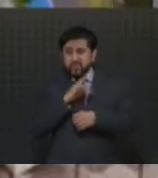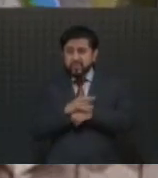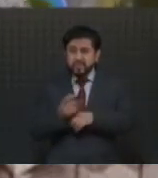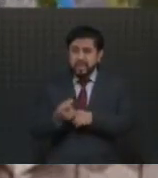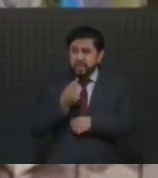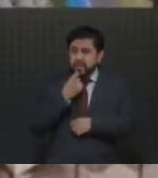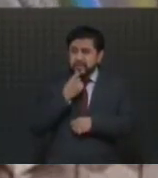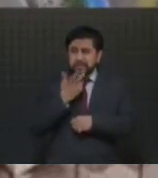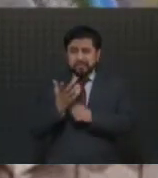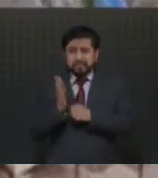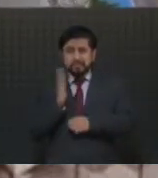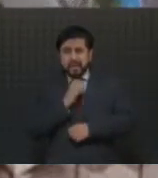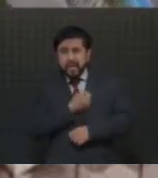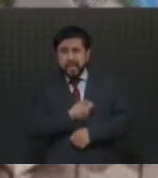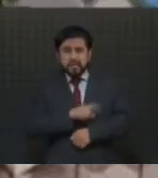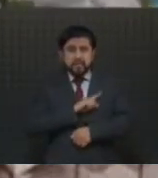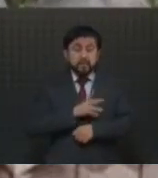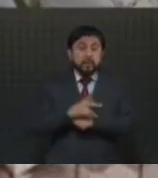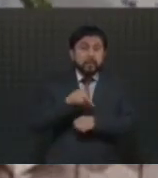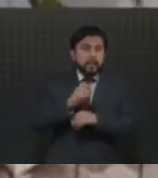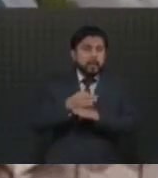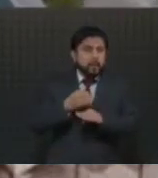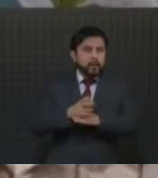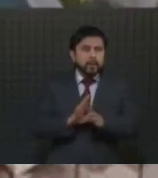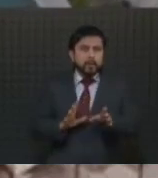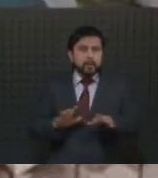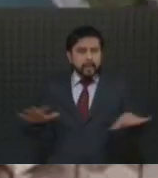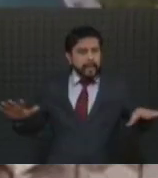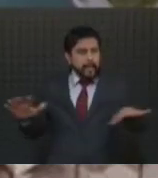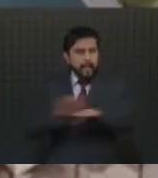ahora está súper mejor, ¿no? Ahora estamos felices con este parque.